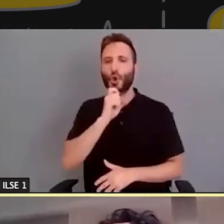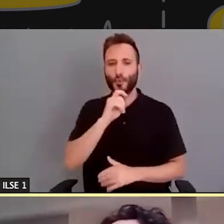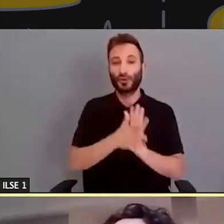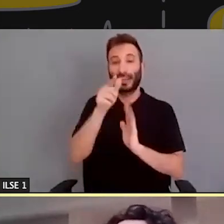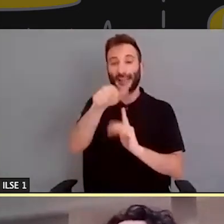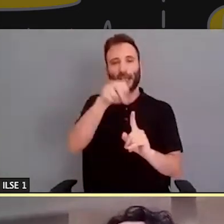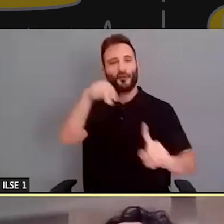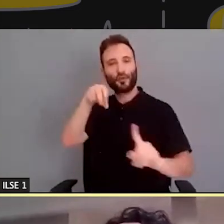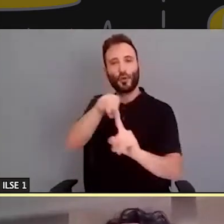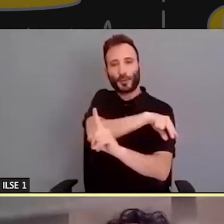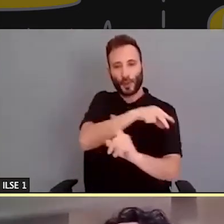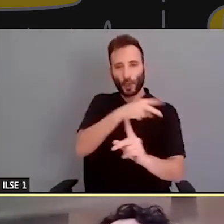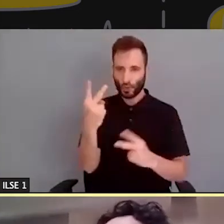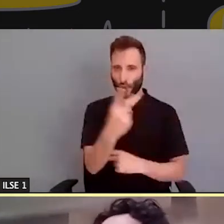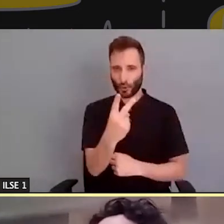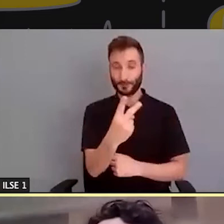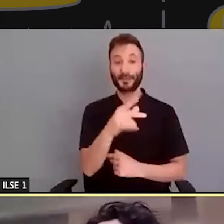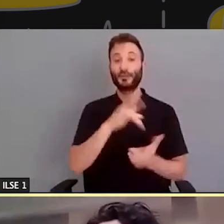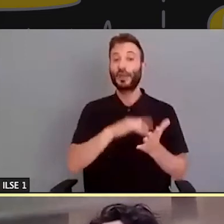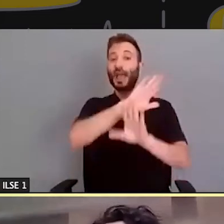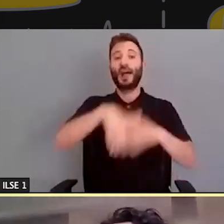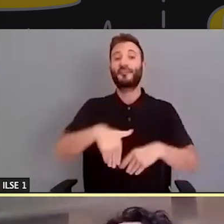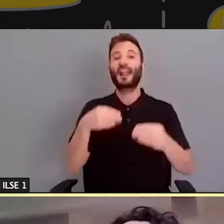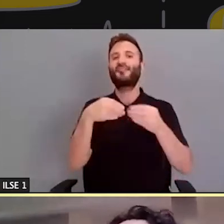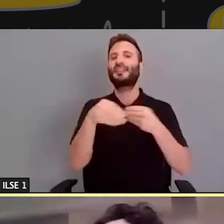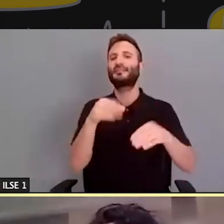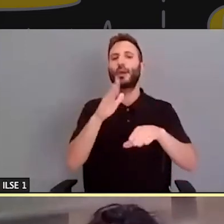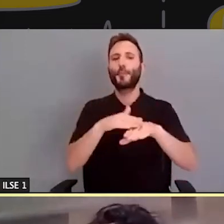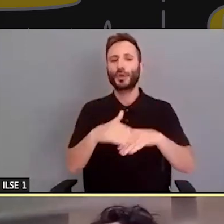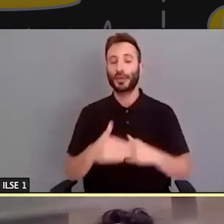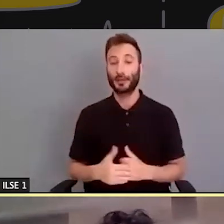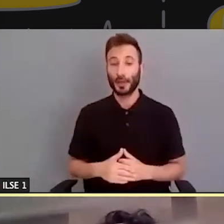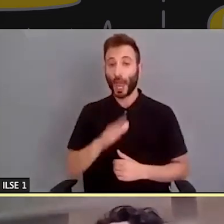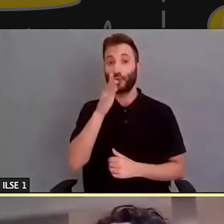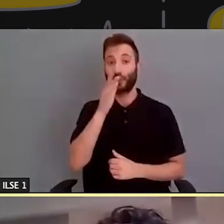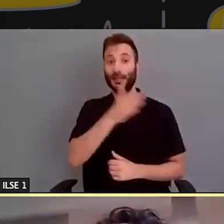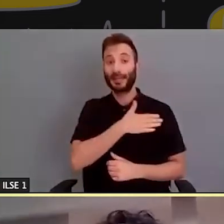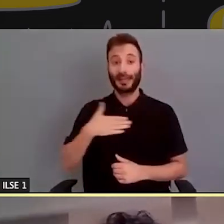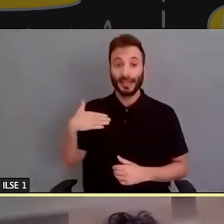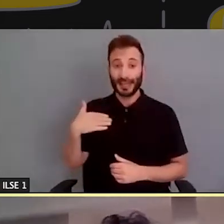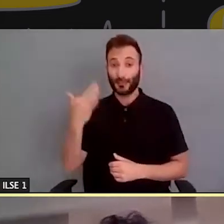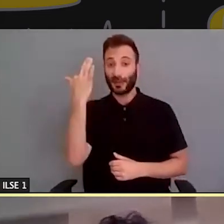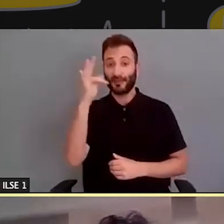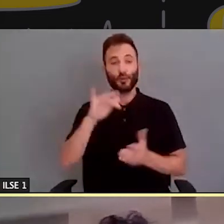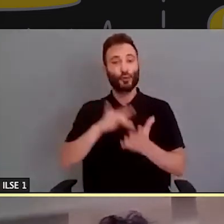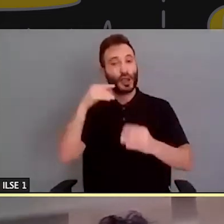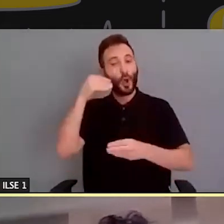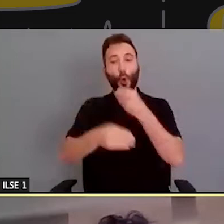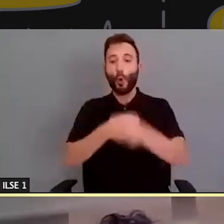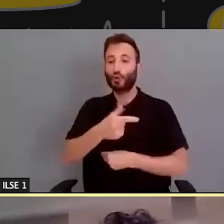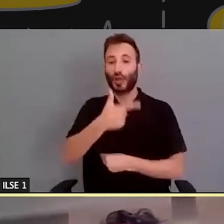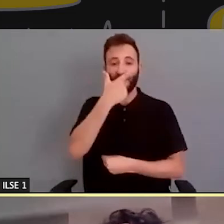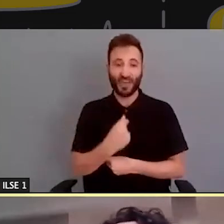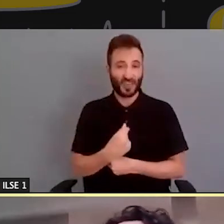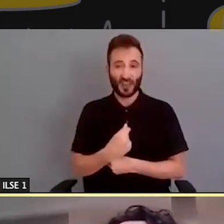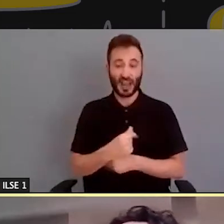¿no? Y al final flexible, ¿por qué? Porque lo que queremos con F es facilitar su uso, ¿no? Al final las